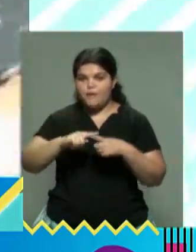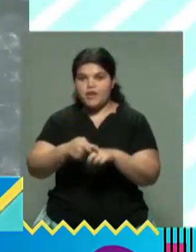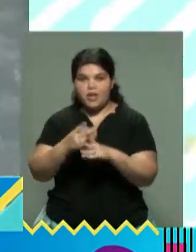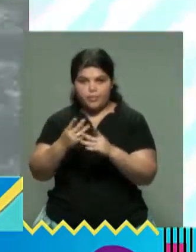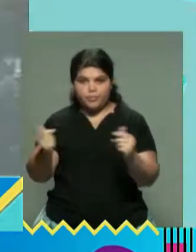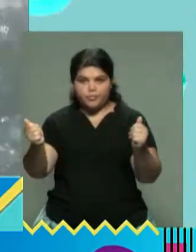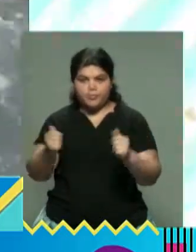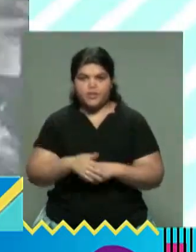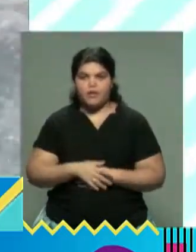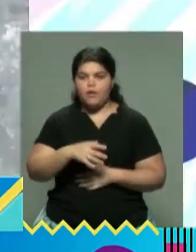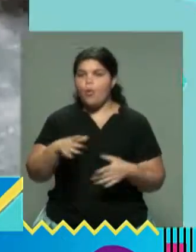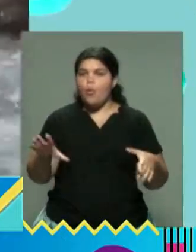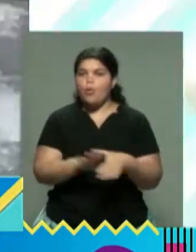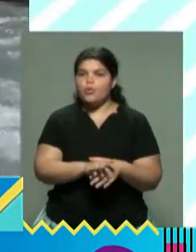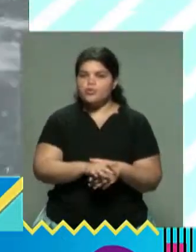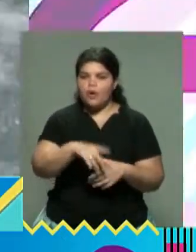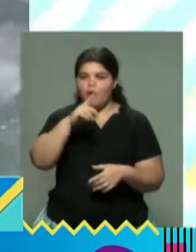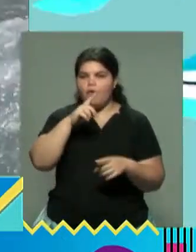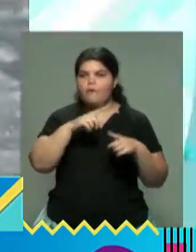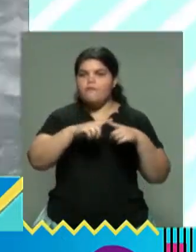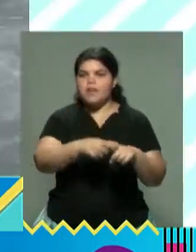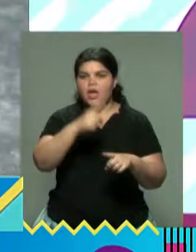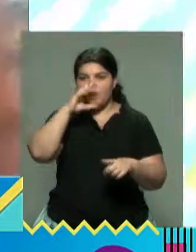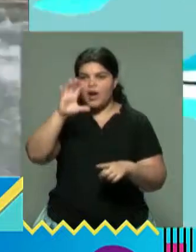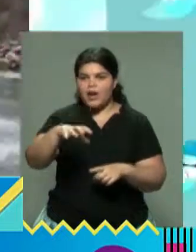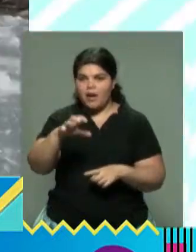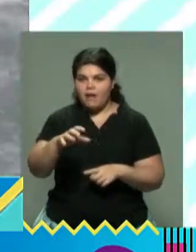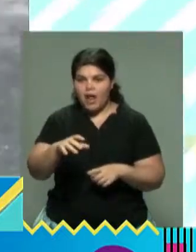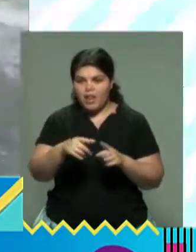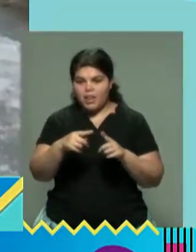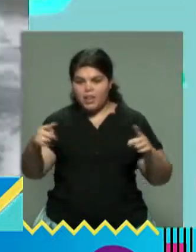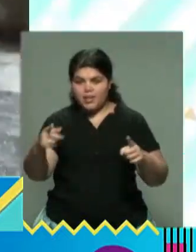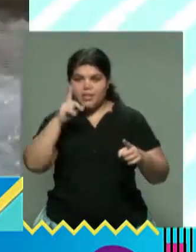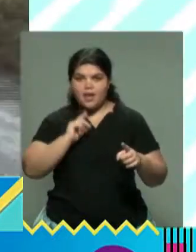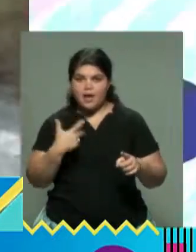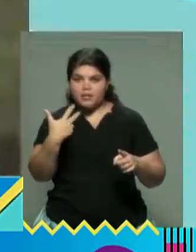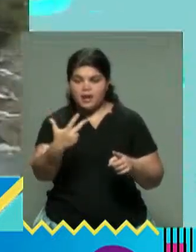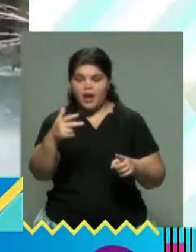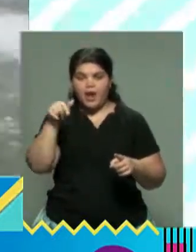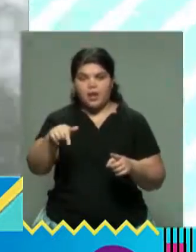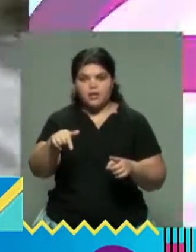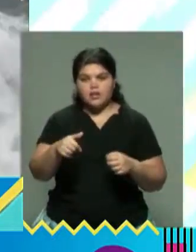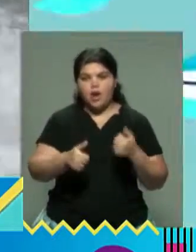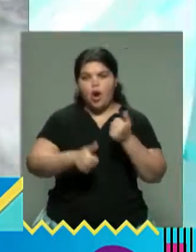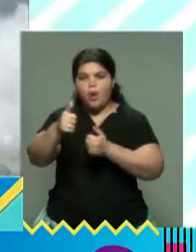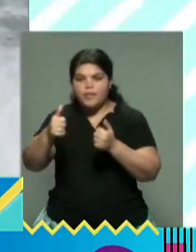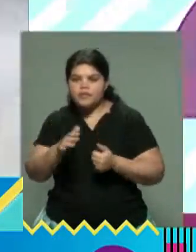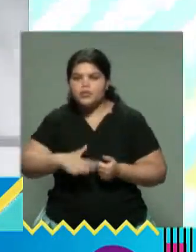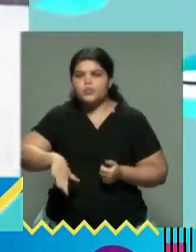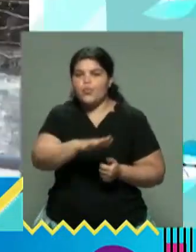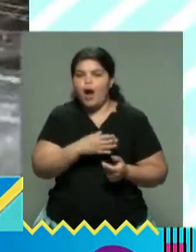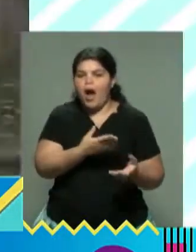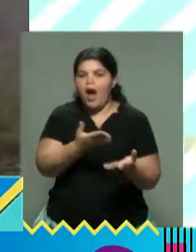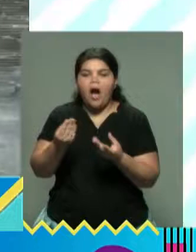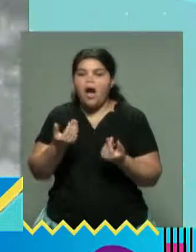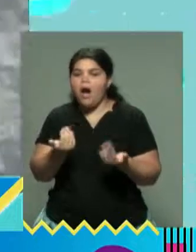con el feriado de carnaval, así que durante 3 días estuvieron compitiendo y bueno, probando la pista, como bien